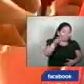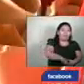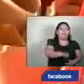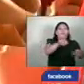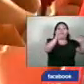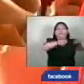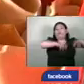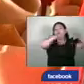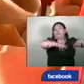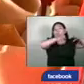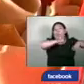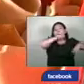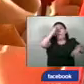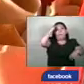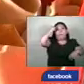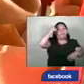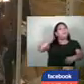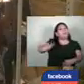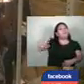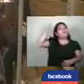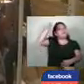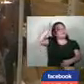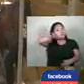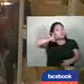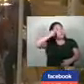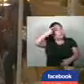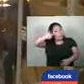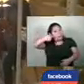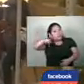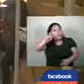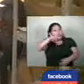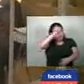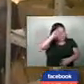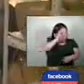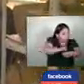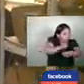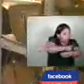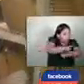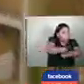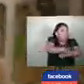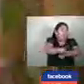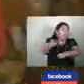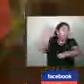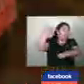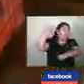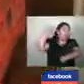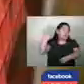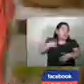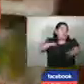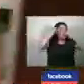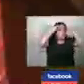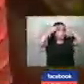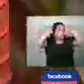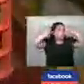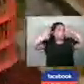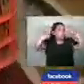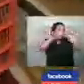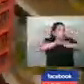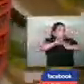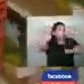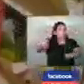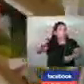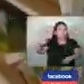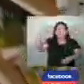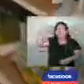los hizo pensar en superarse, y le apostaron a la producción de cultivos en aquel entonces sin saber nada. Ahora